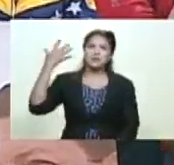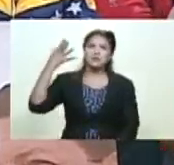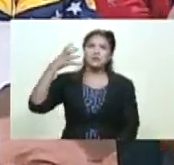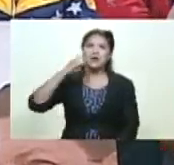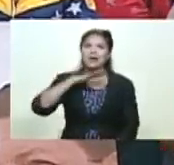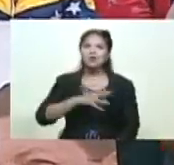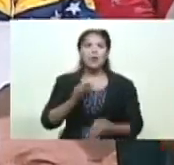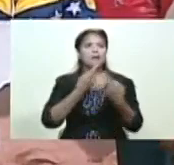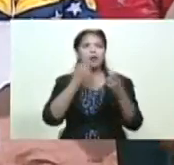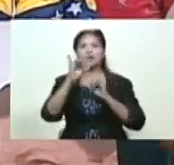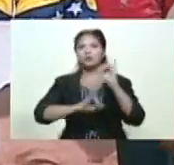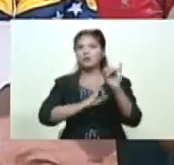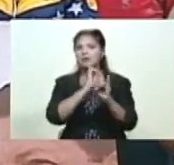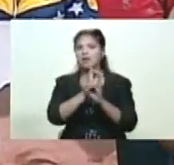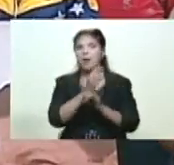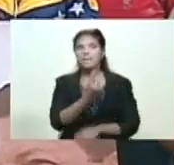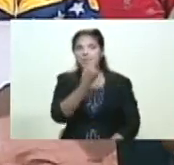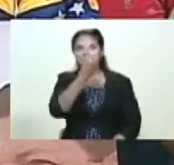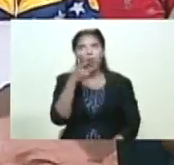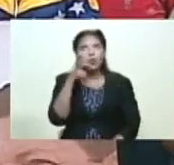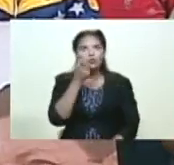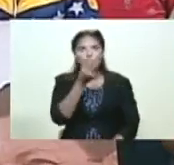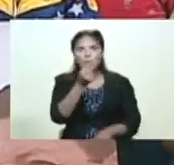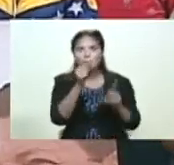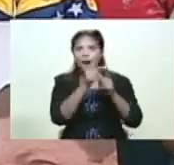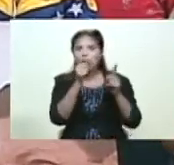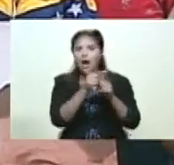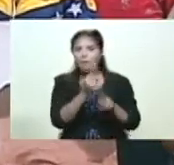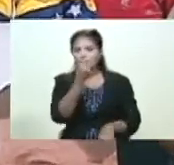las relaciones internacionales.